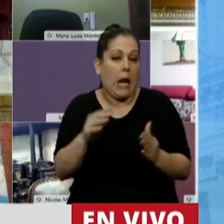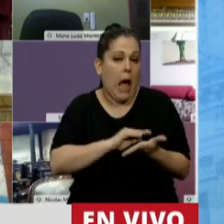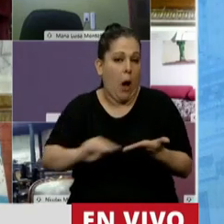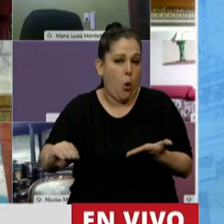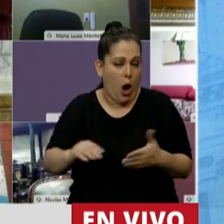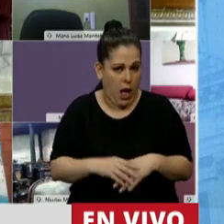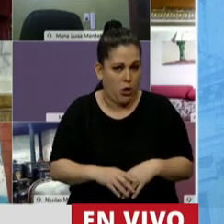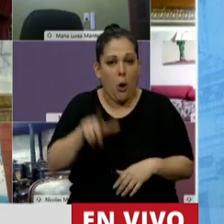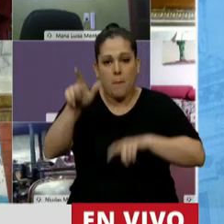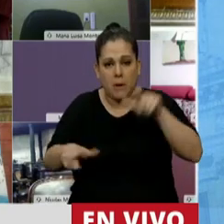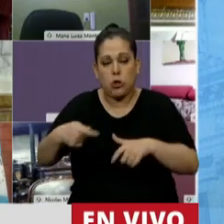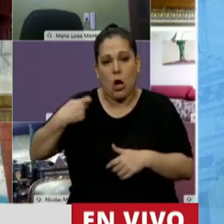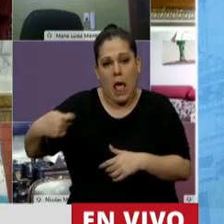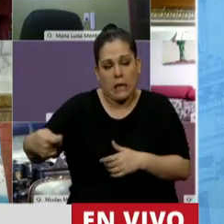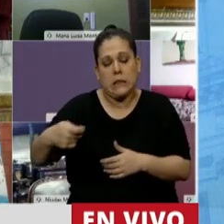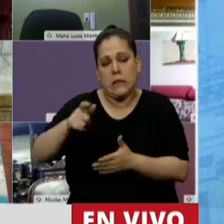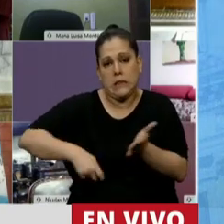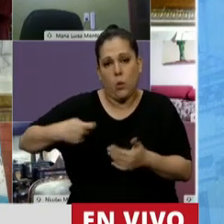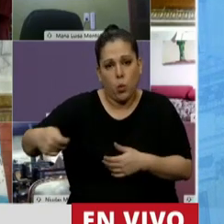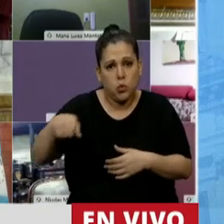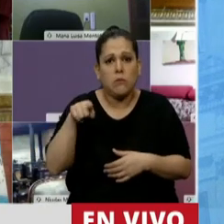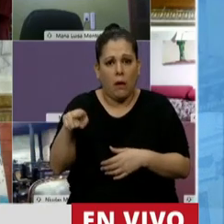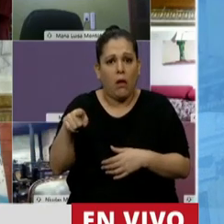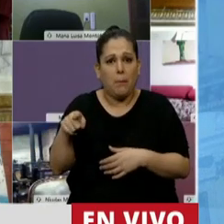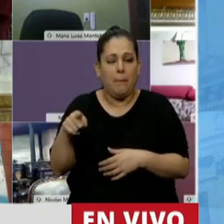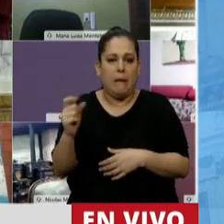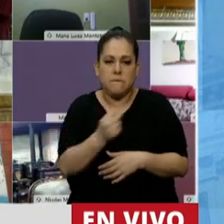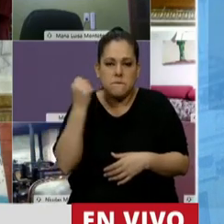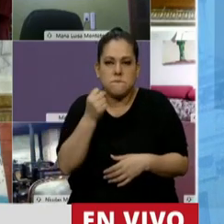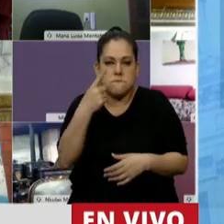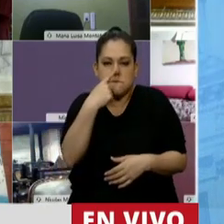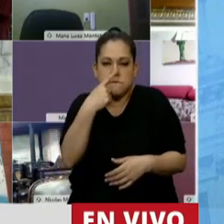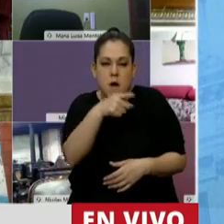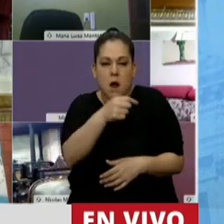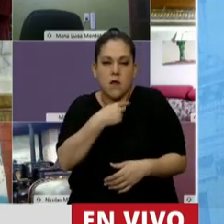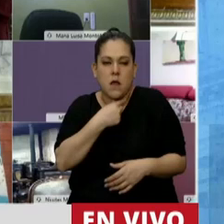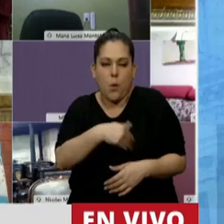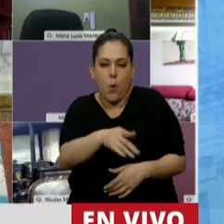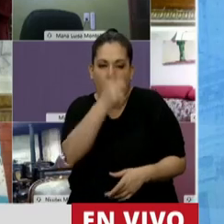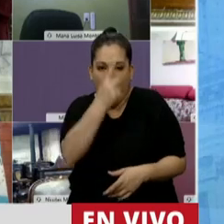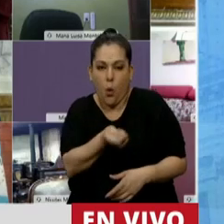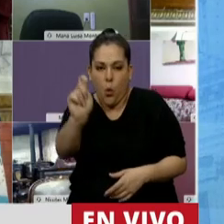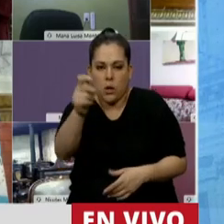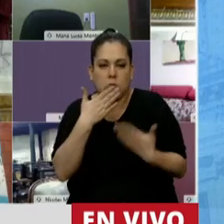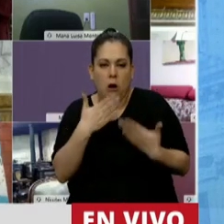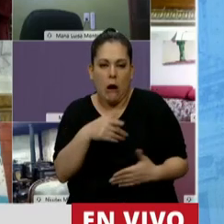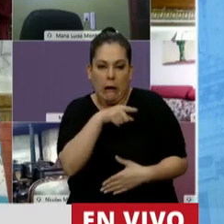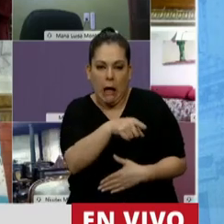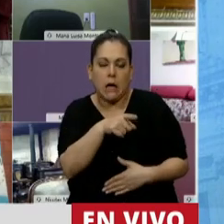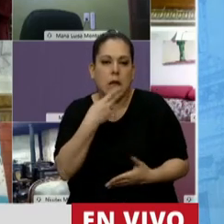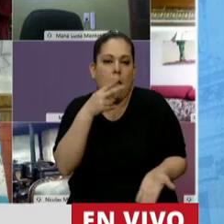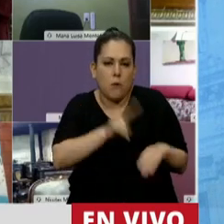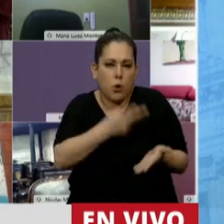y tributaristas que están con el cuchillo entre los dientes esperando los jugosos honorarios que van a tener a consecuencia de la clara